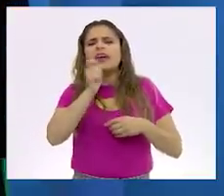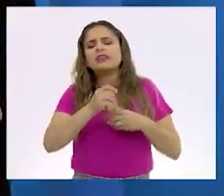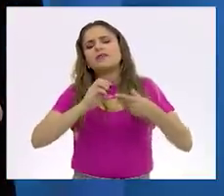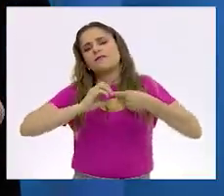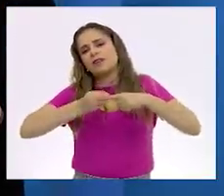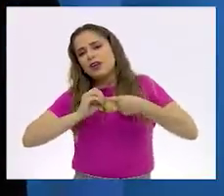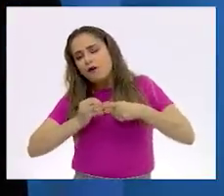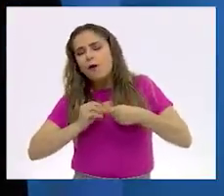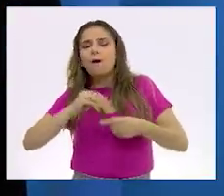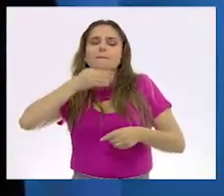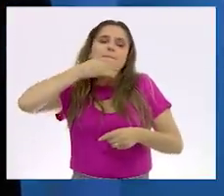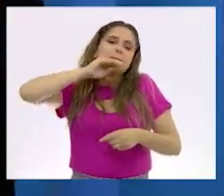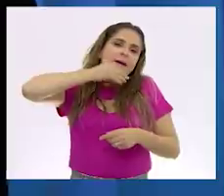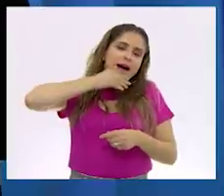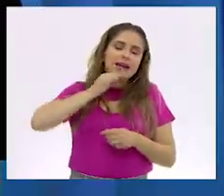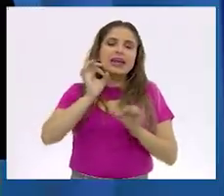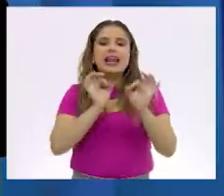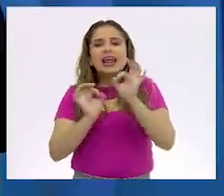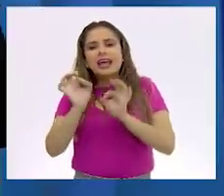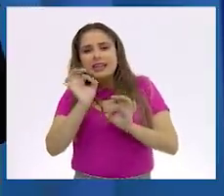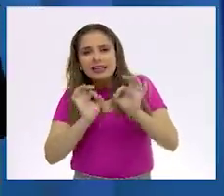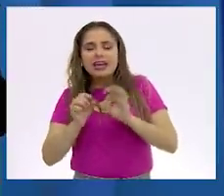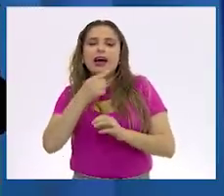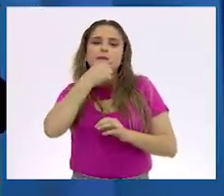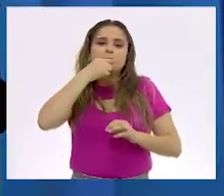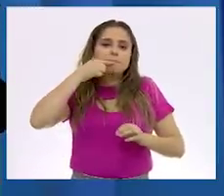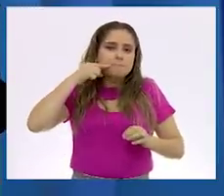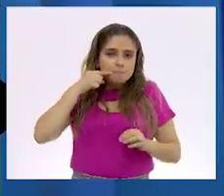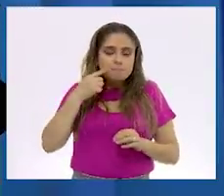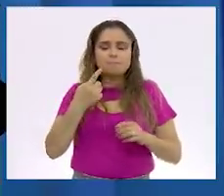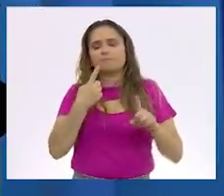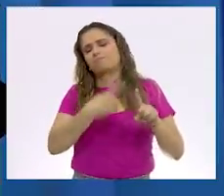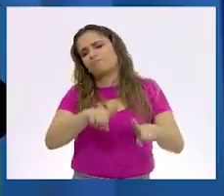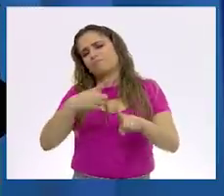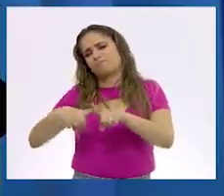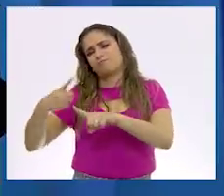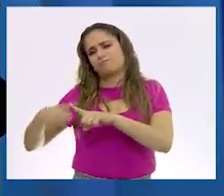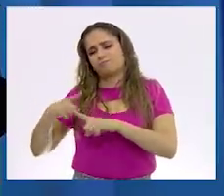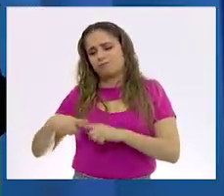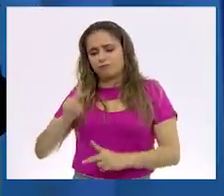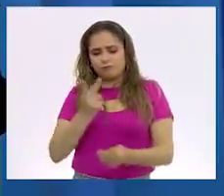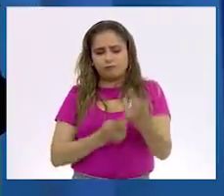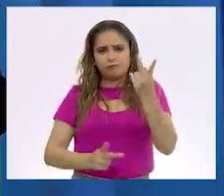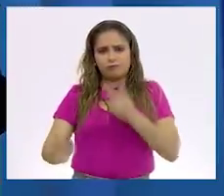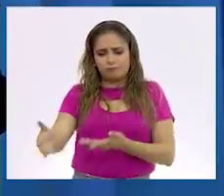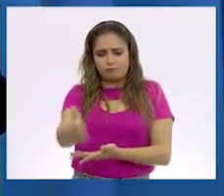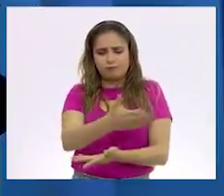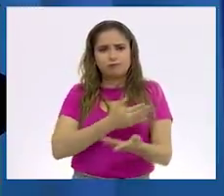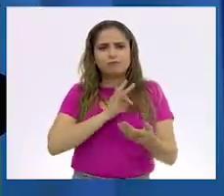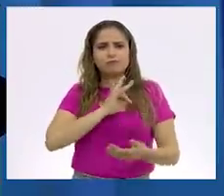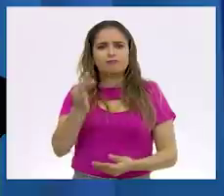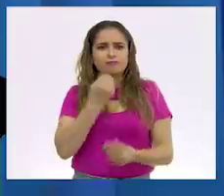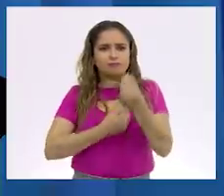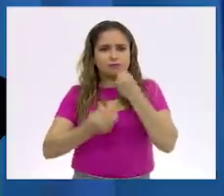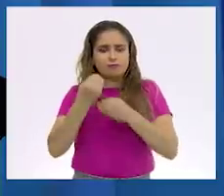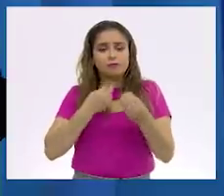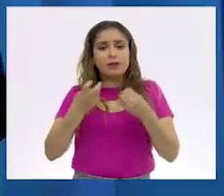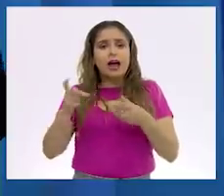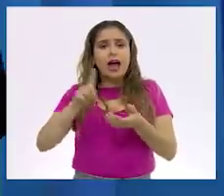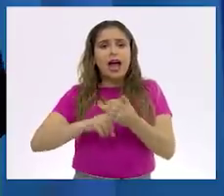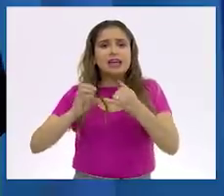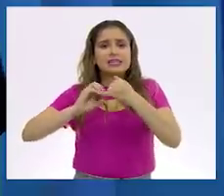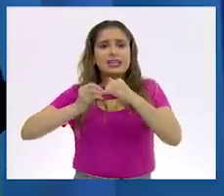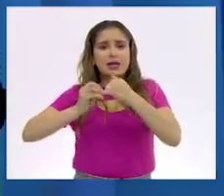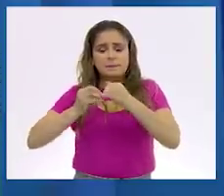frijoles, el maíz, las lentejas, las habas, entre muchas otras. Estas son las semillas de